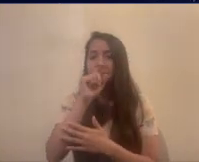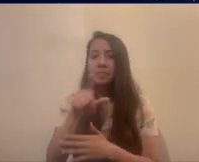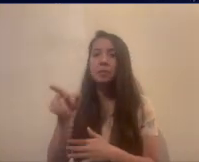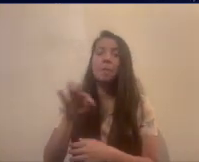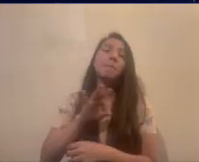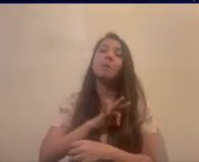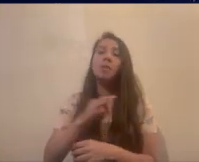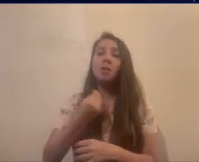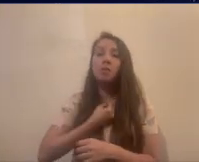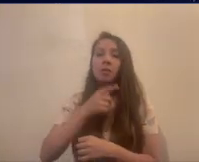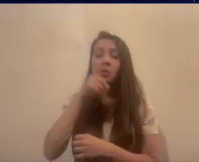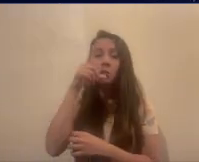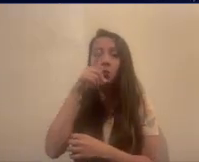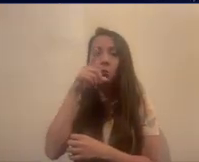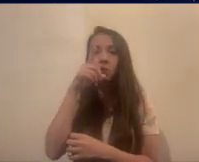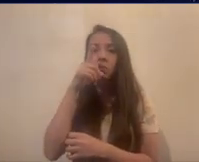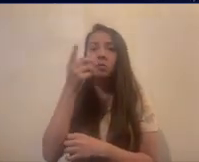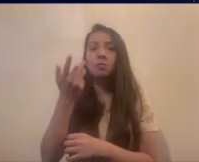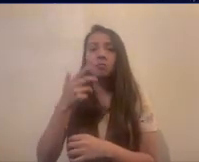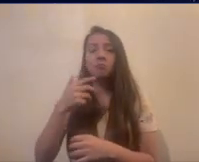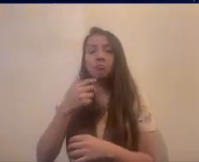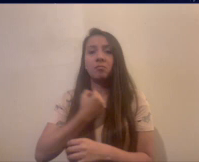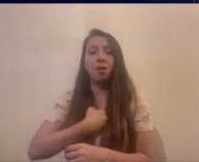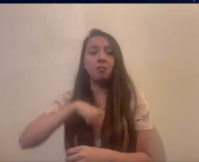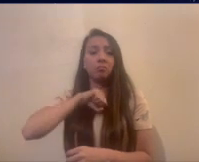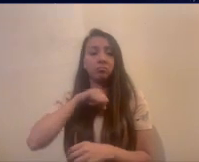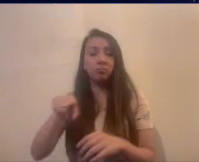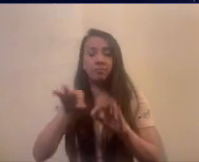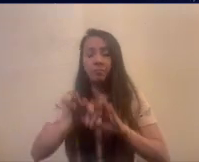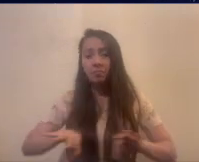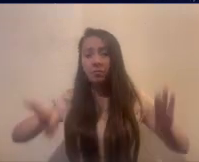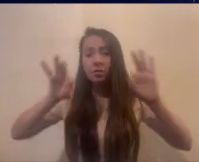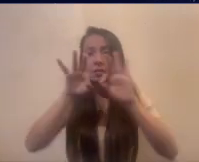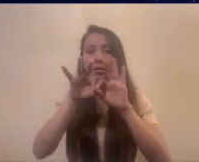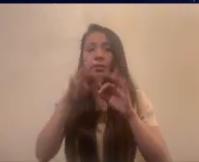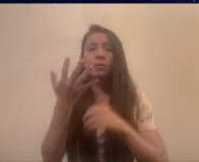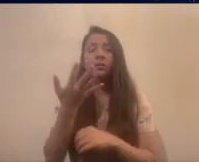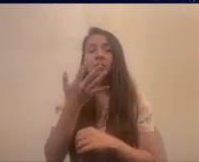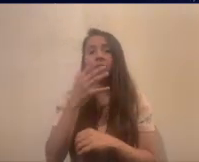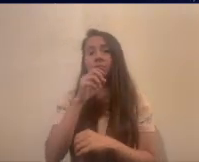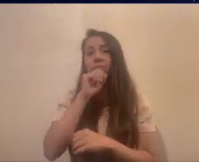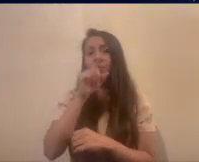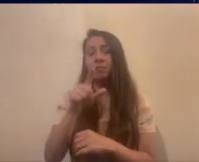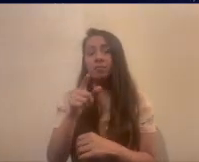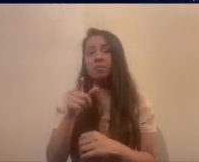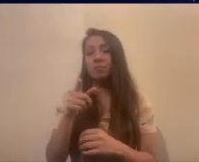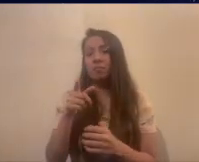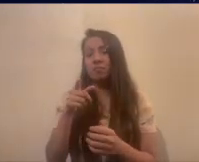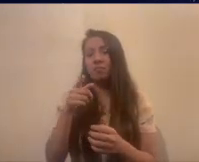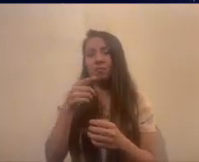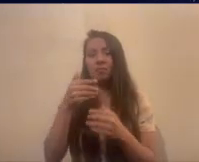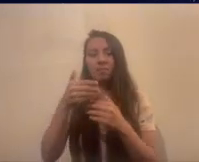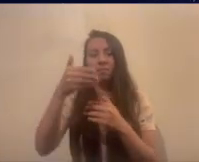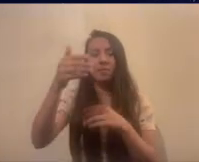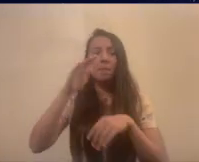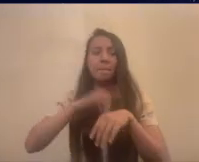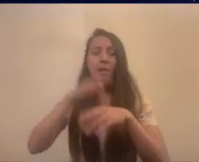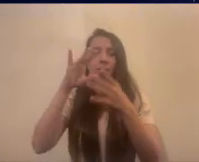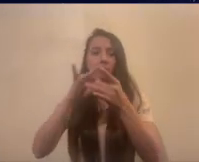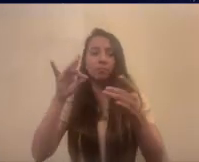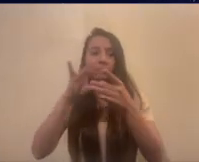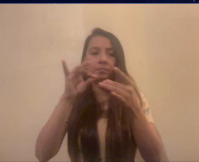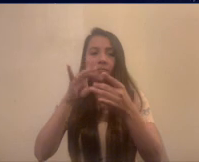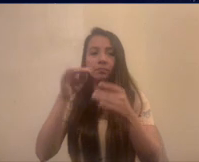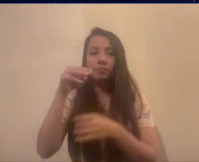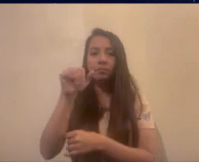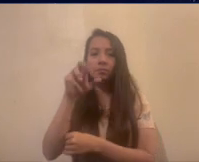luz, tolerancia al estrés ósmico, un valor nutricional muy importante, compuestos activos carotenoides y fenoles. Y bueno, y de esto va a hablar más Marinés